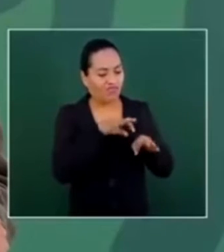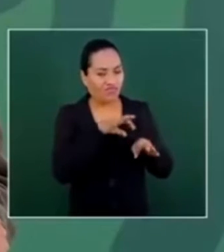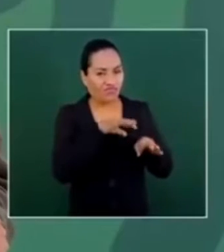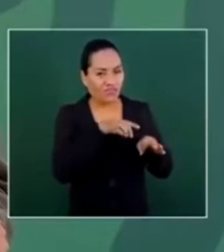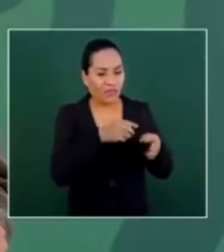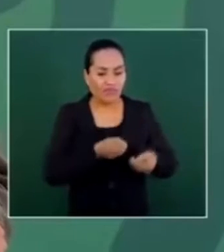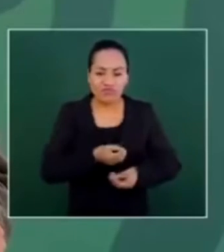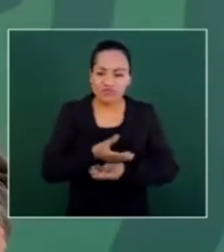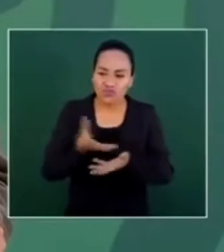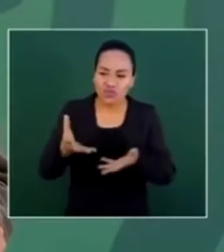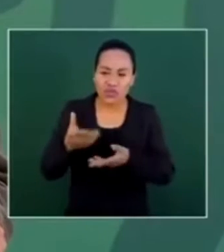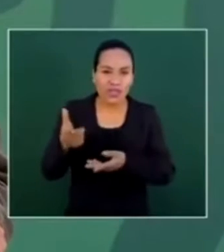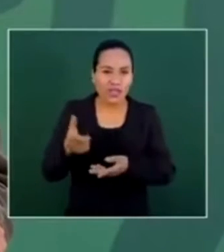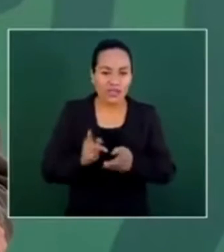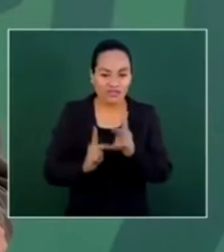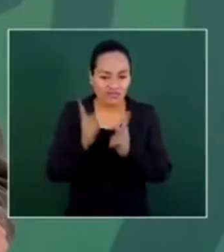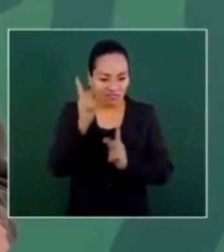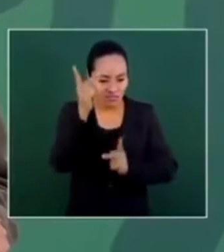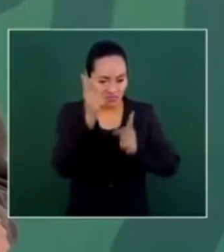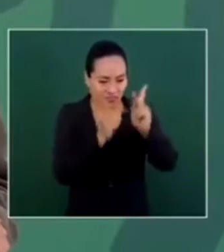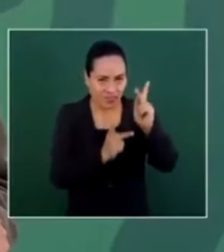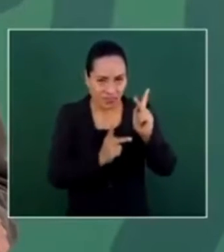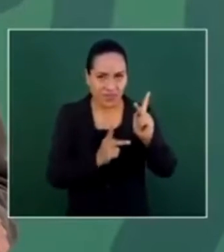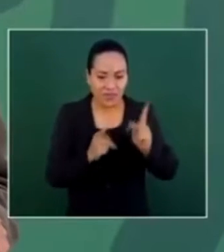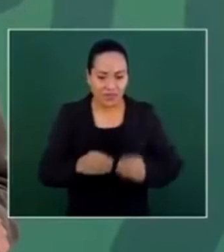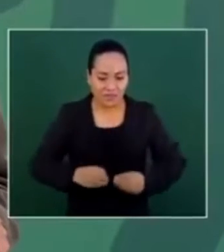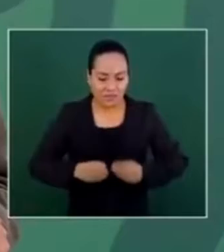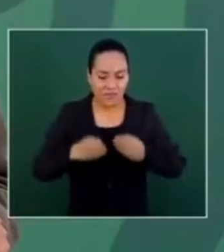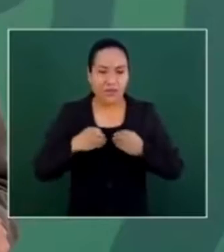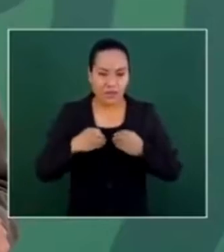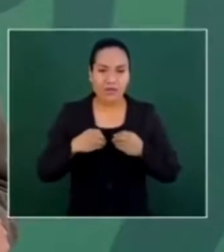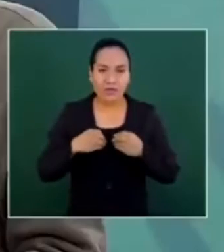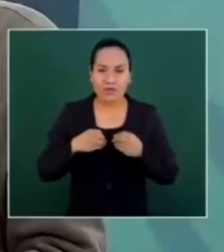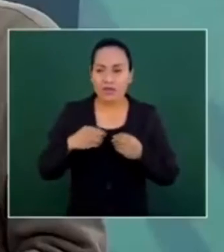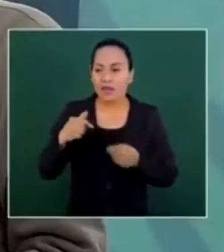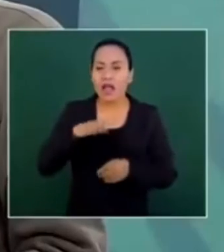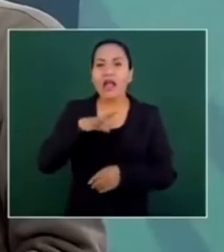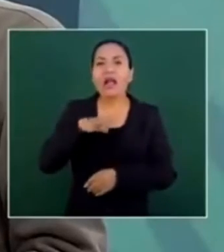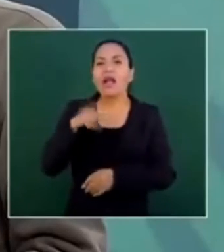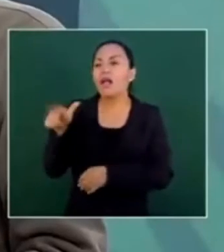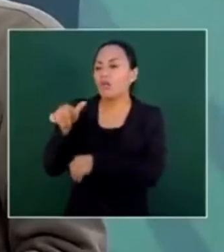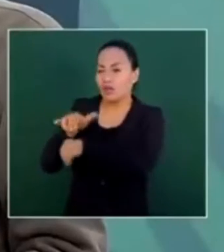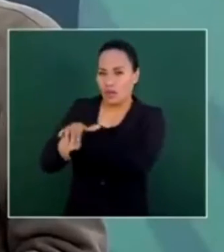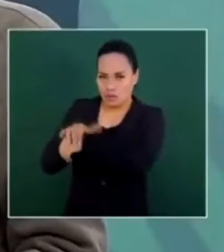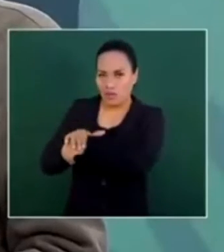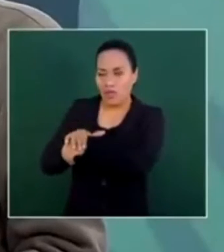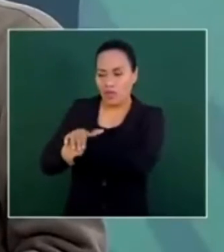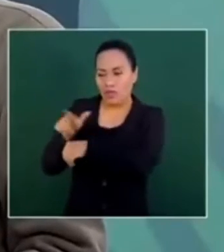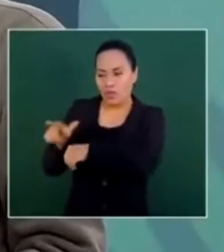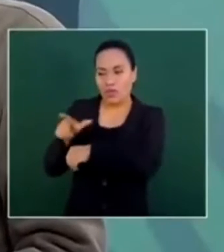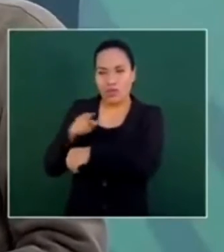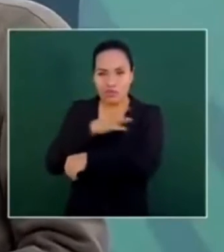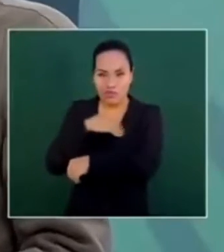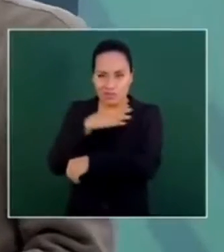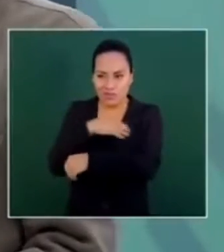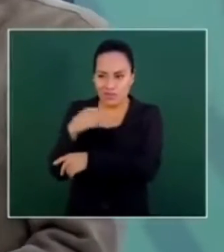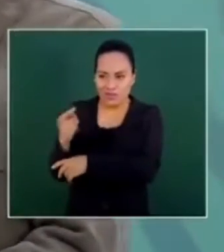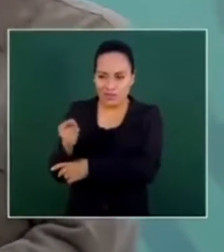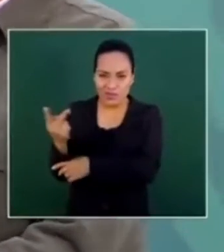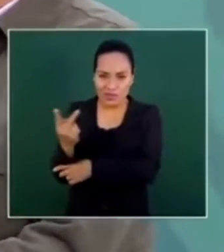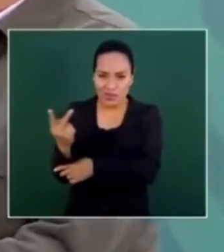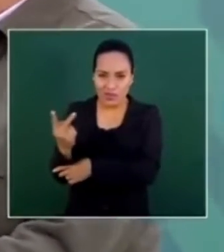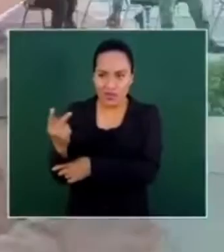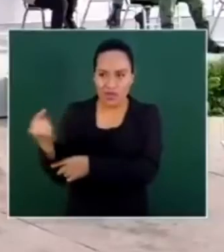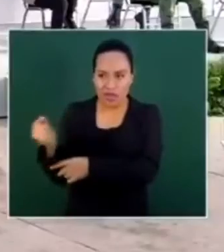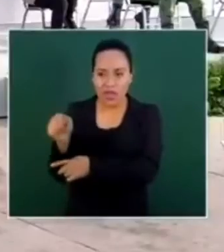un agrónomo amigo de mis hijos que estuvo trabajando en el gobierno y que él fue